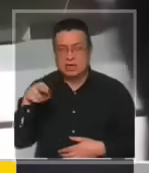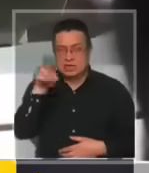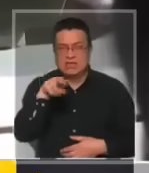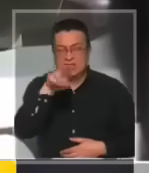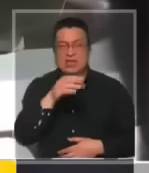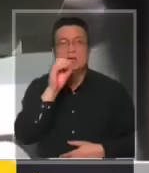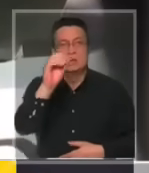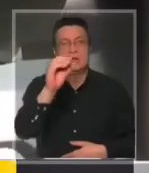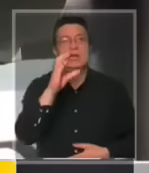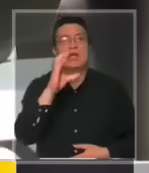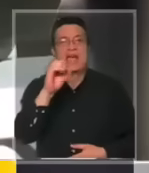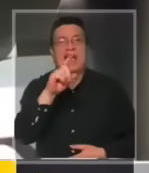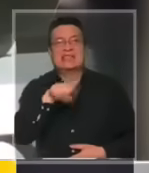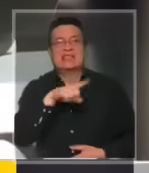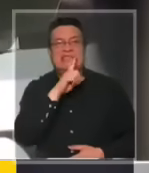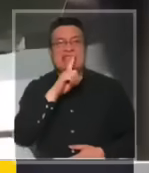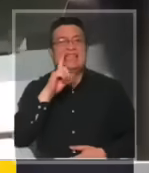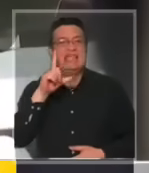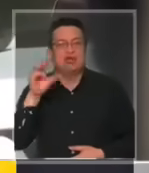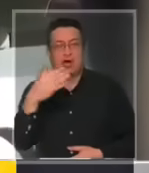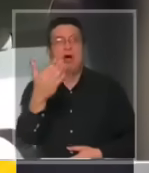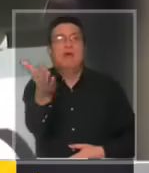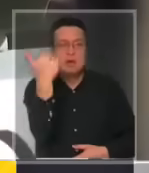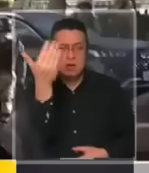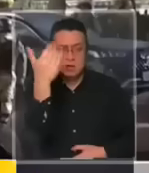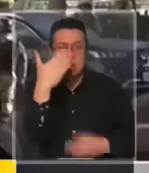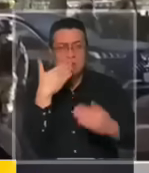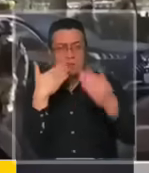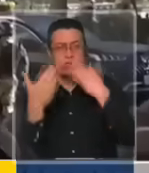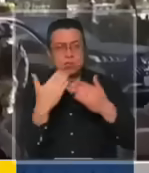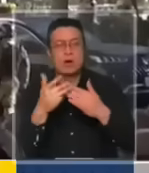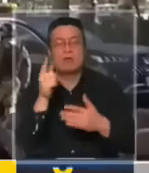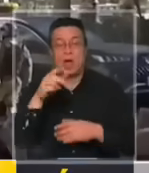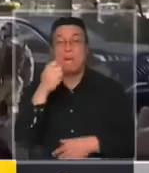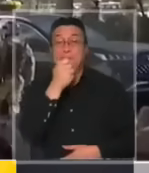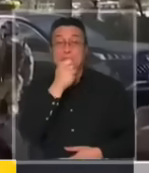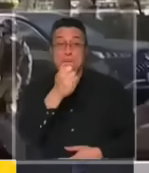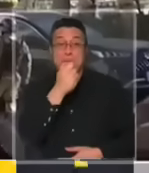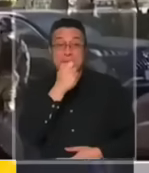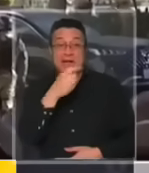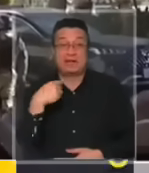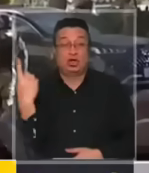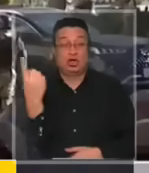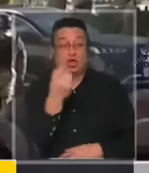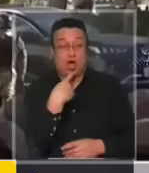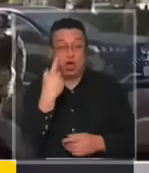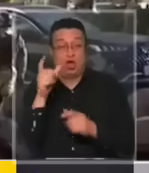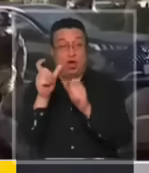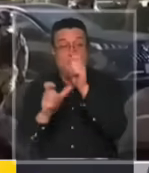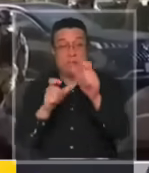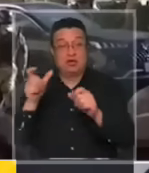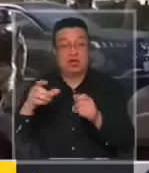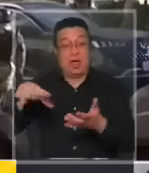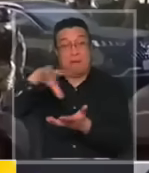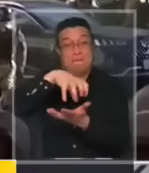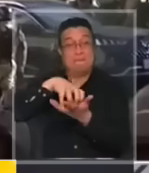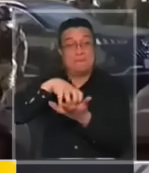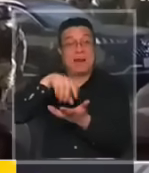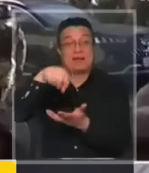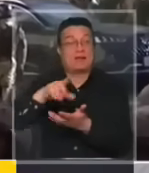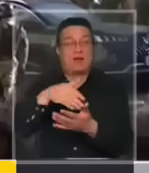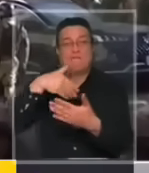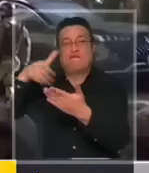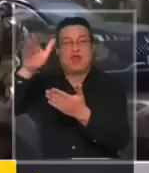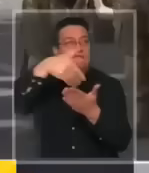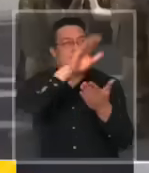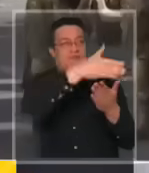para poder hablar con él, y hasta el momento que la prensa que estaba en y también la gente en Plaza Murillo ha sido desalojada por